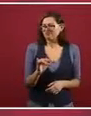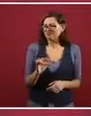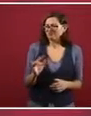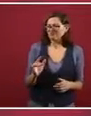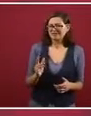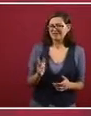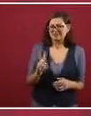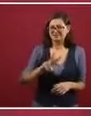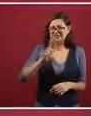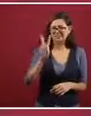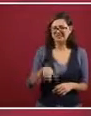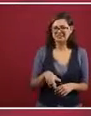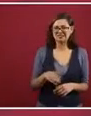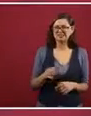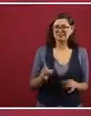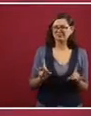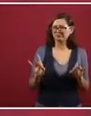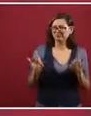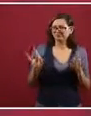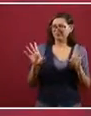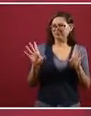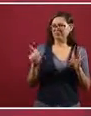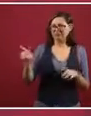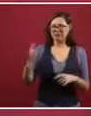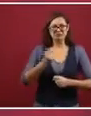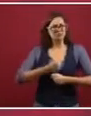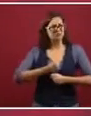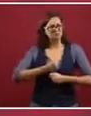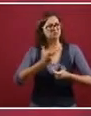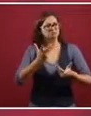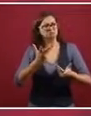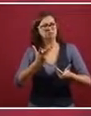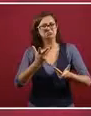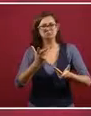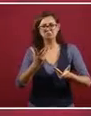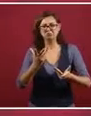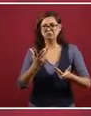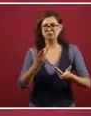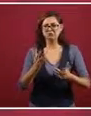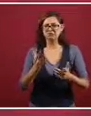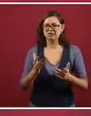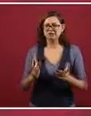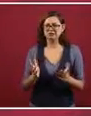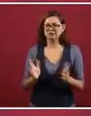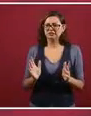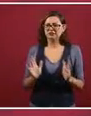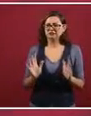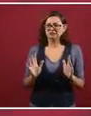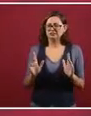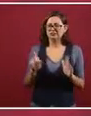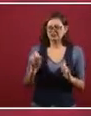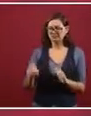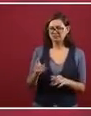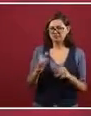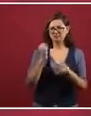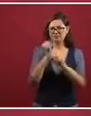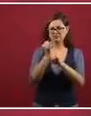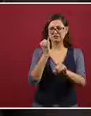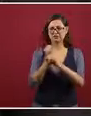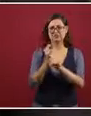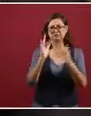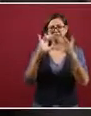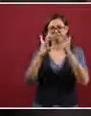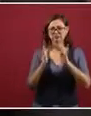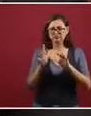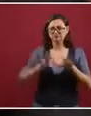haberse hecho de la manera como está en las redes